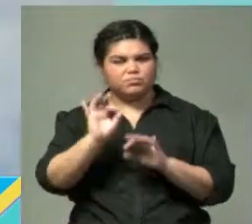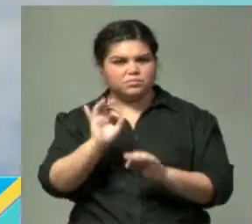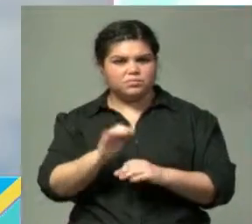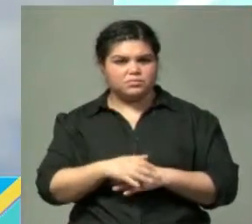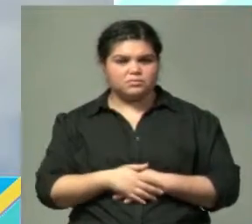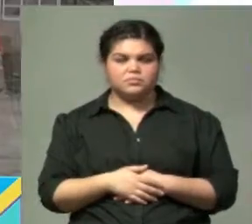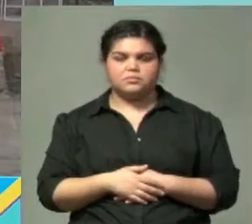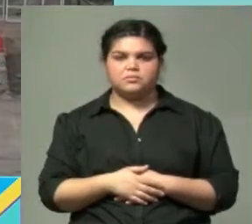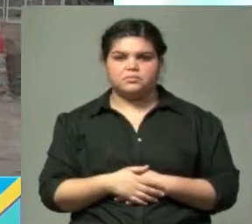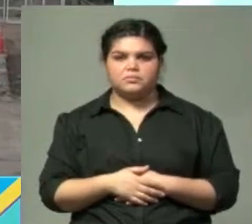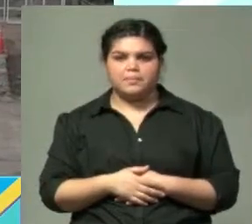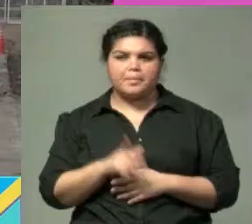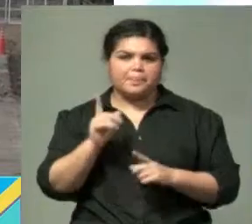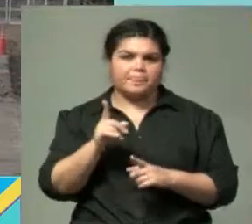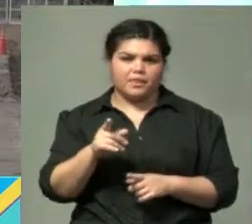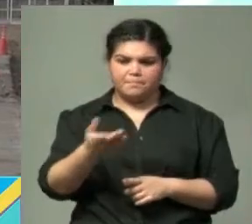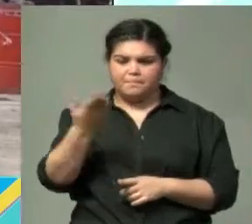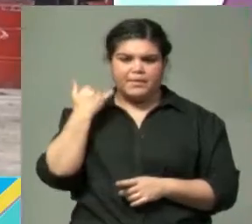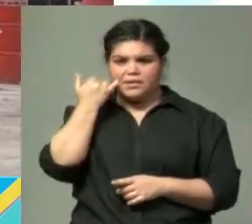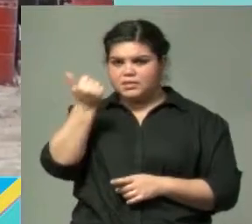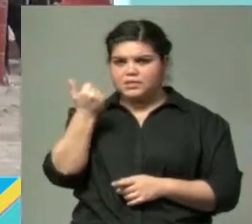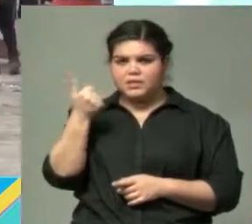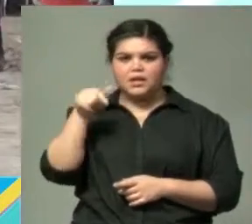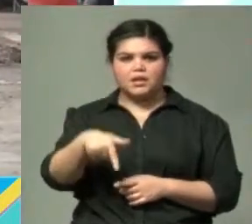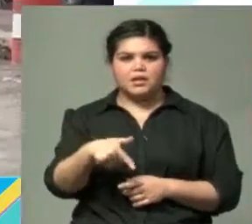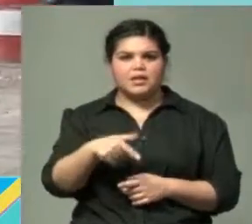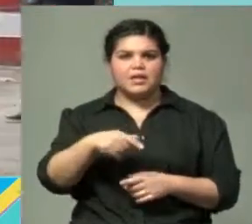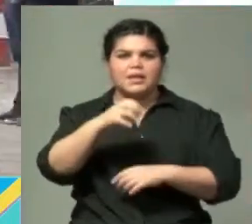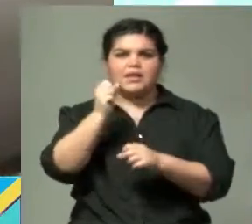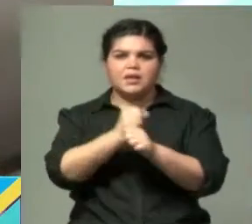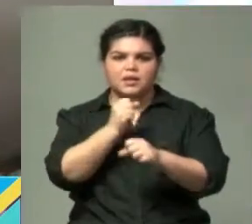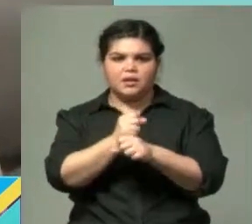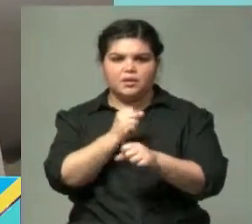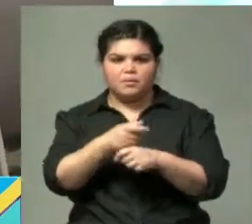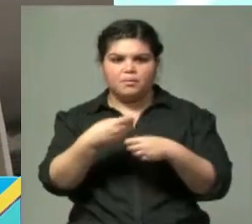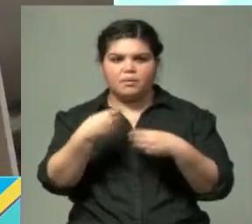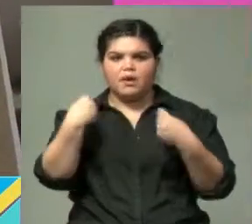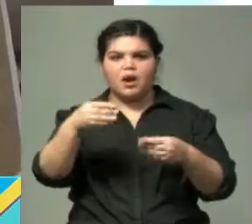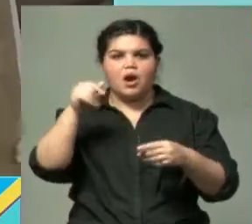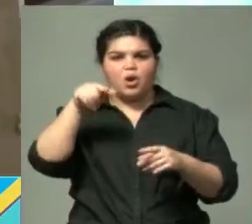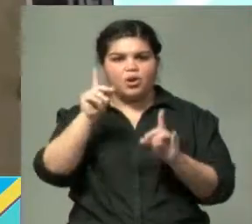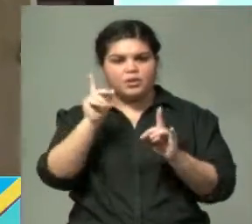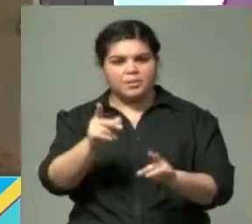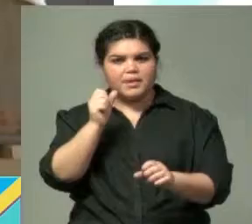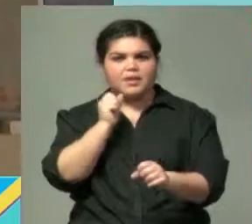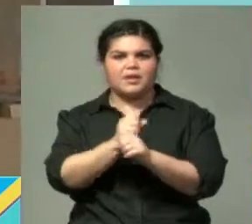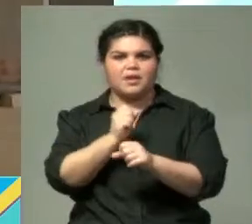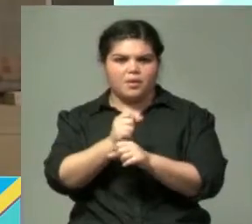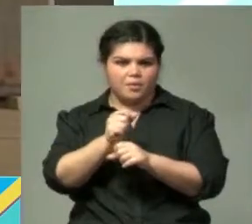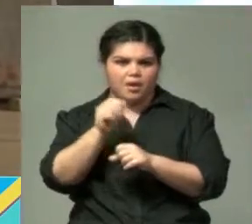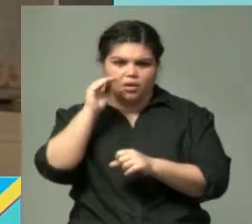que venimos de sufrir la flexibilización laboral y la precarización desde los 90, ¿no? Implementada